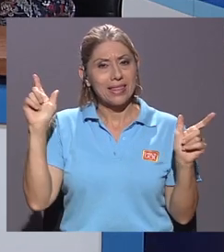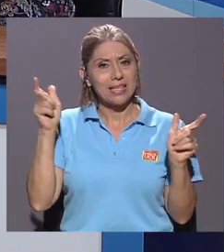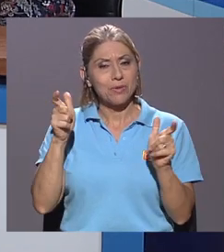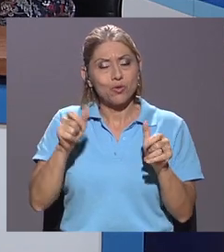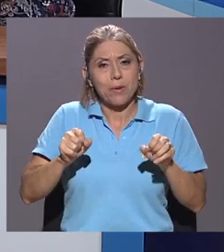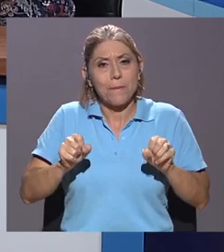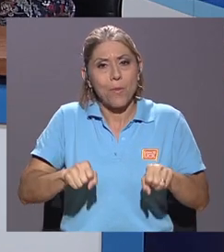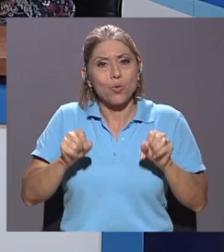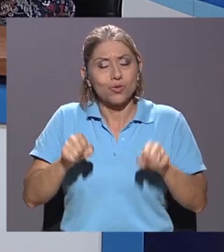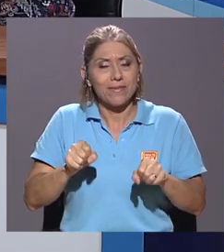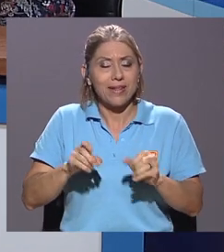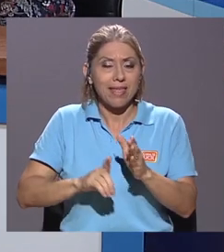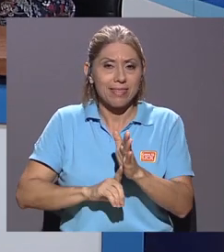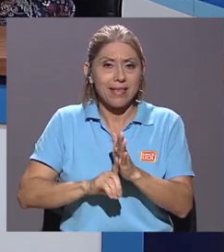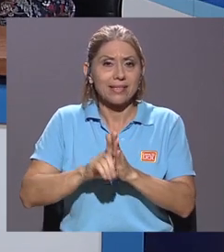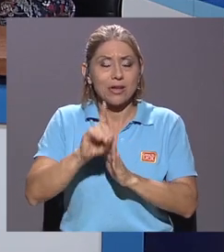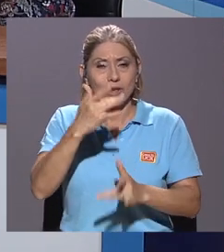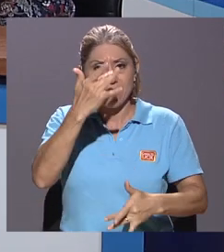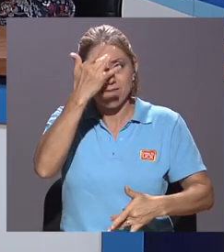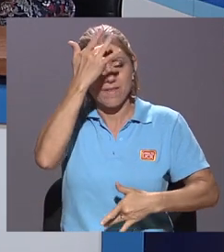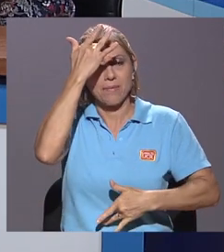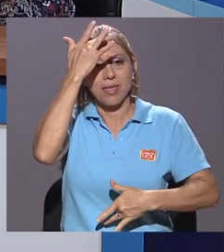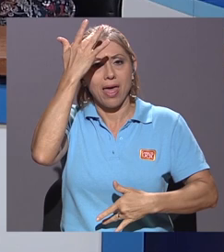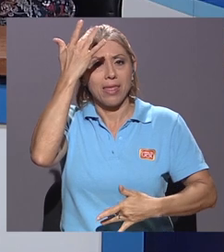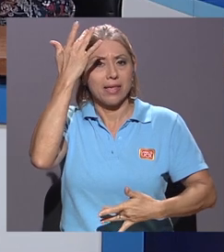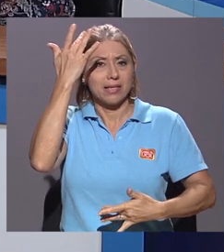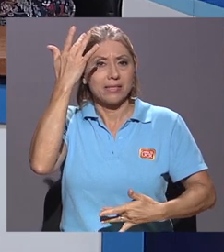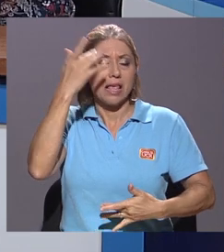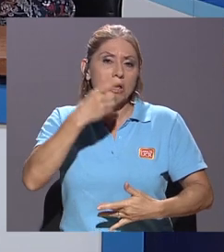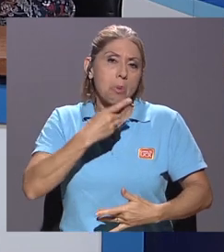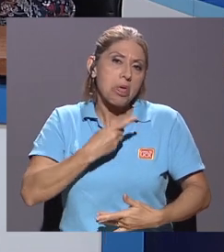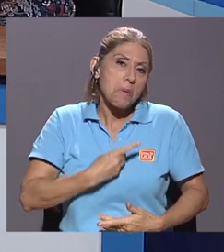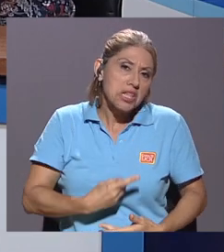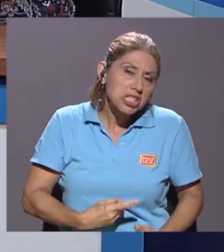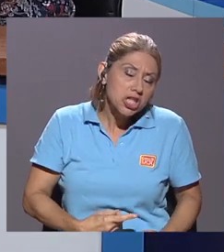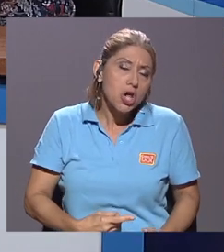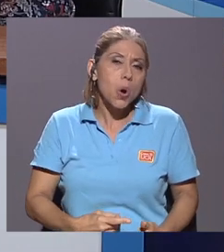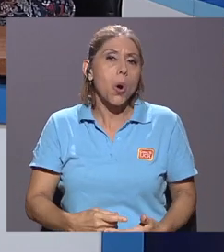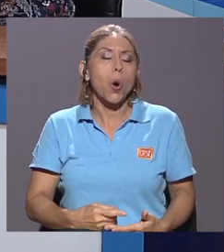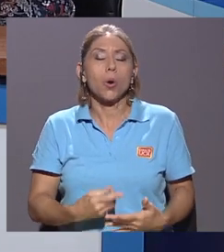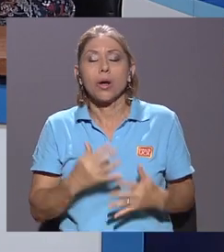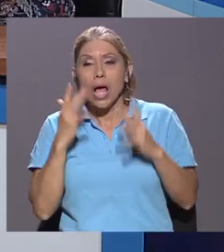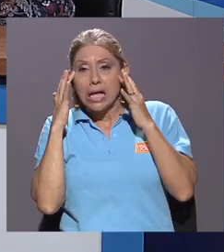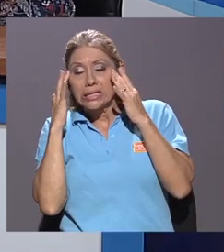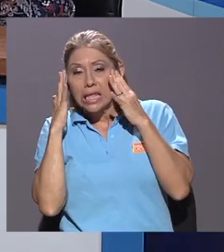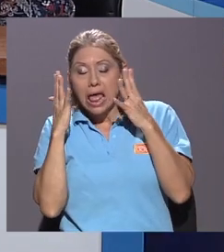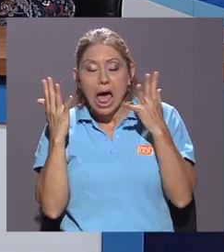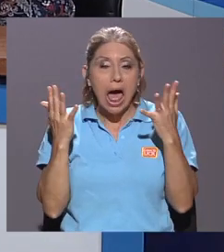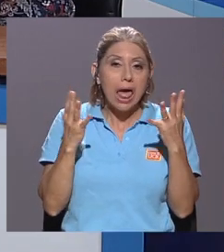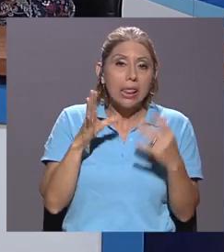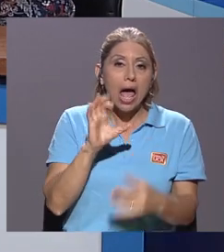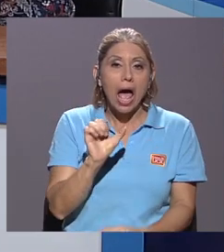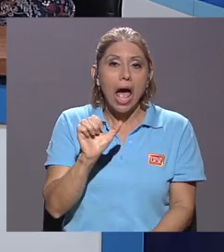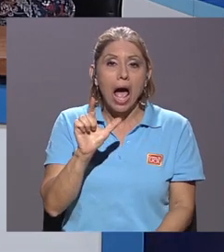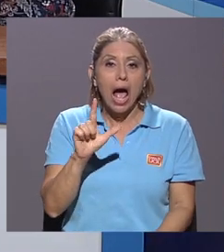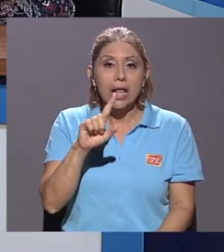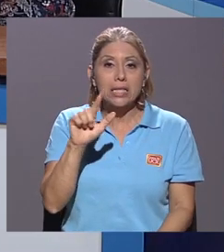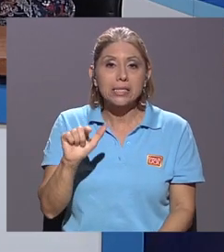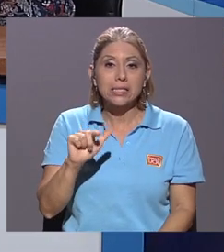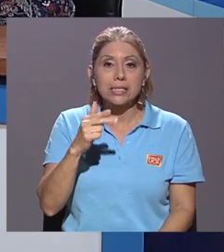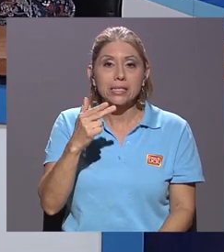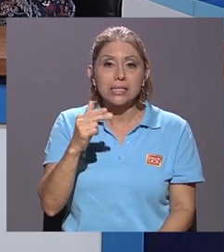después enfermedades del tipo de la depresión el síndrome de ansiedad del alzhéimer y